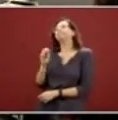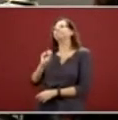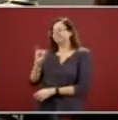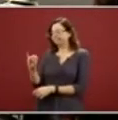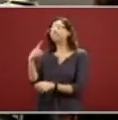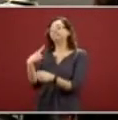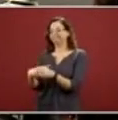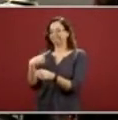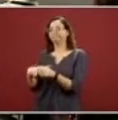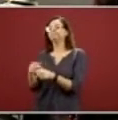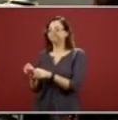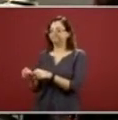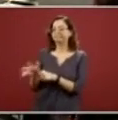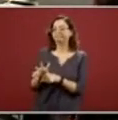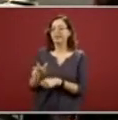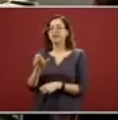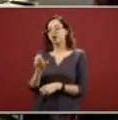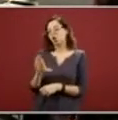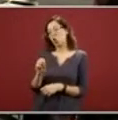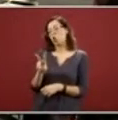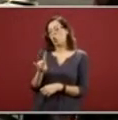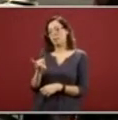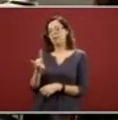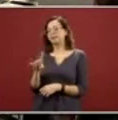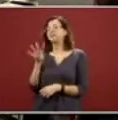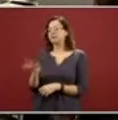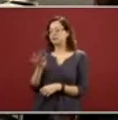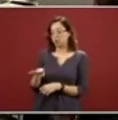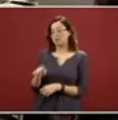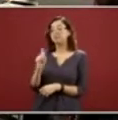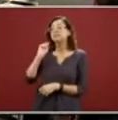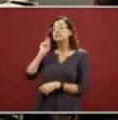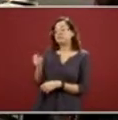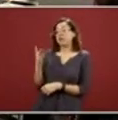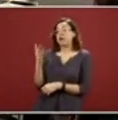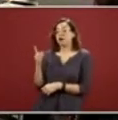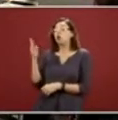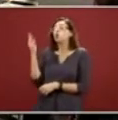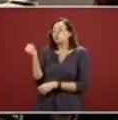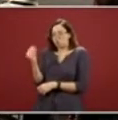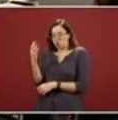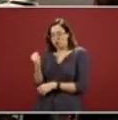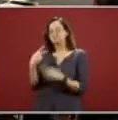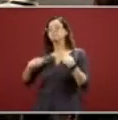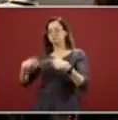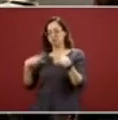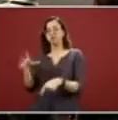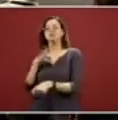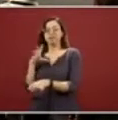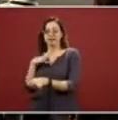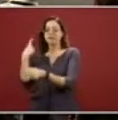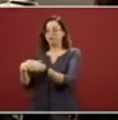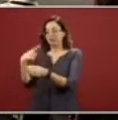a SARS-CoV-2. O sea, tenemos 9 contactos, ¿no?, de casos importados que fueron positivos, por lo tanto